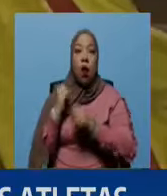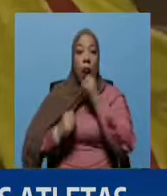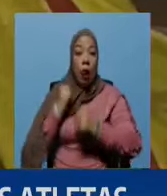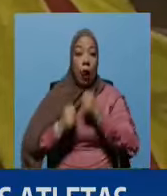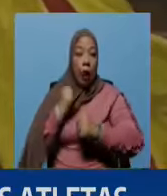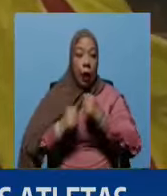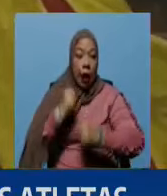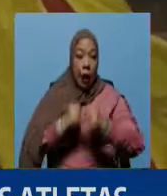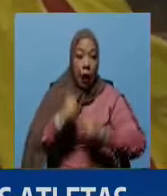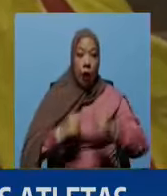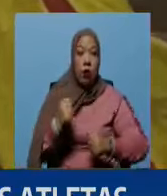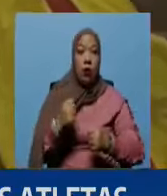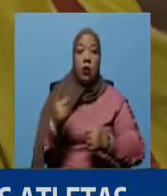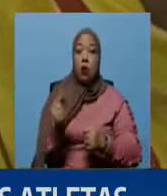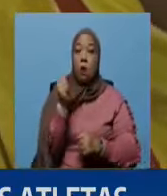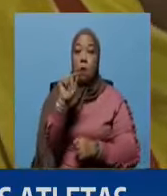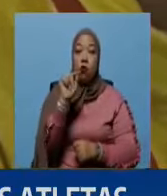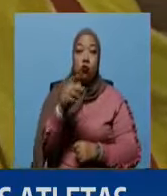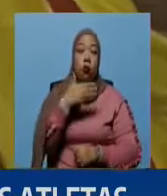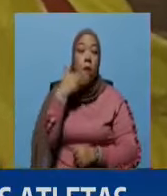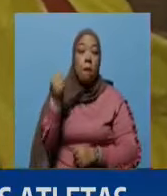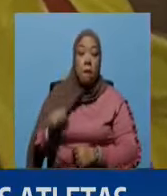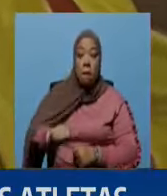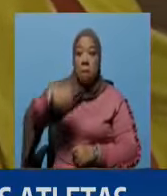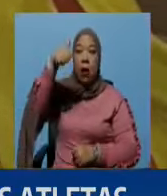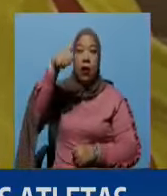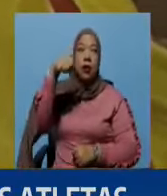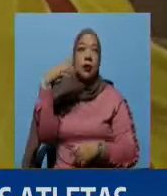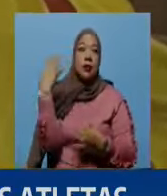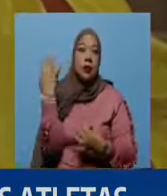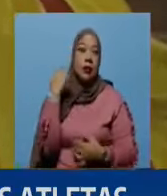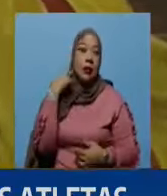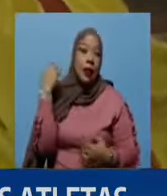récord paralímpica, Naguará,